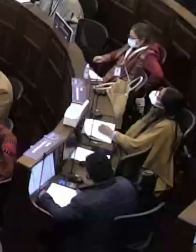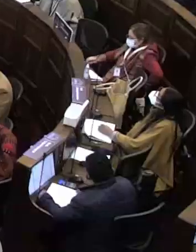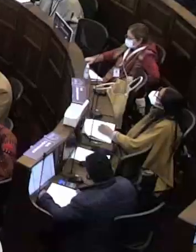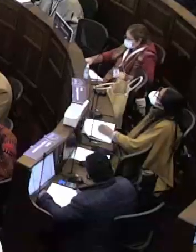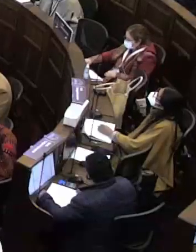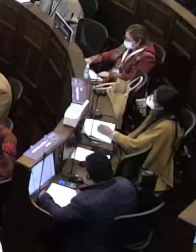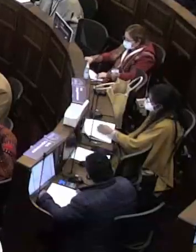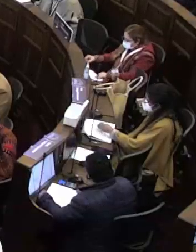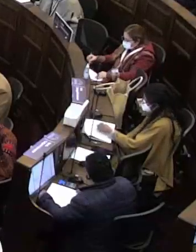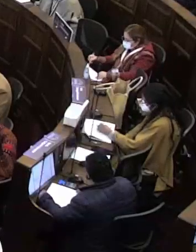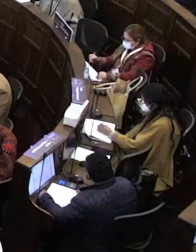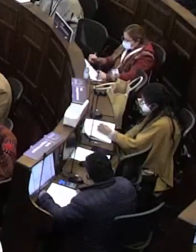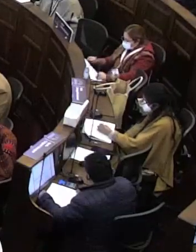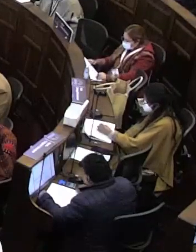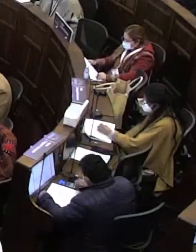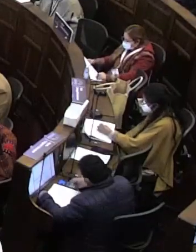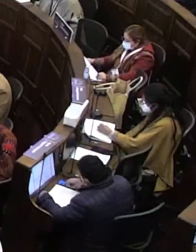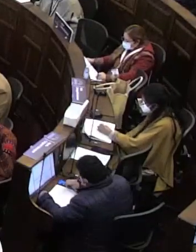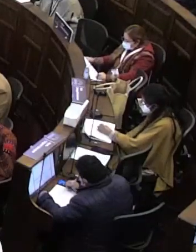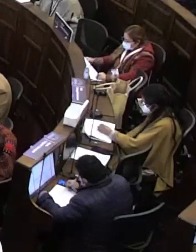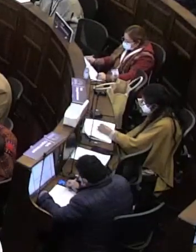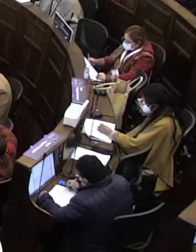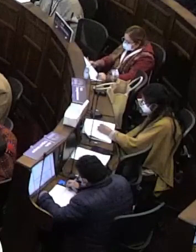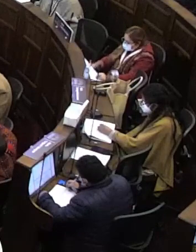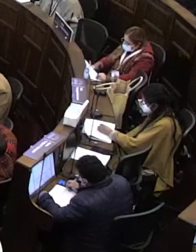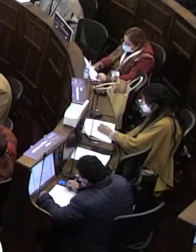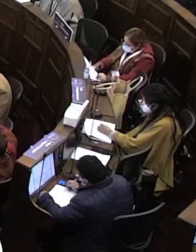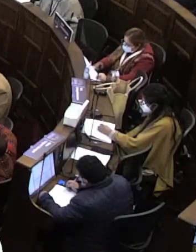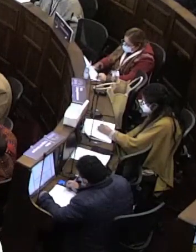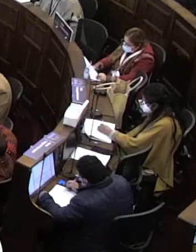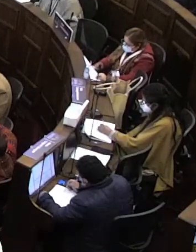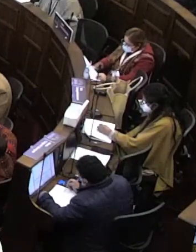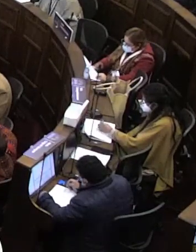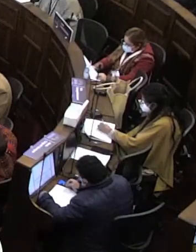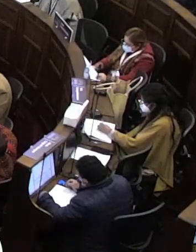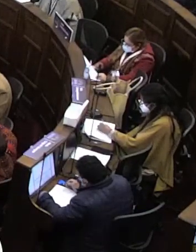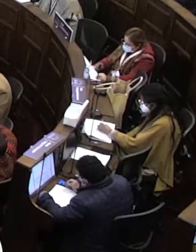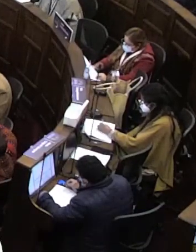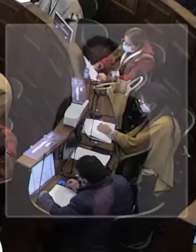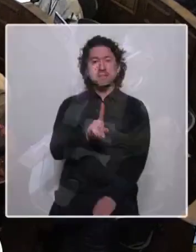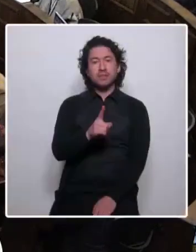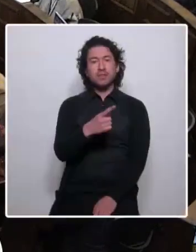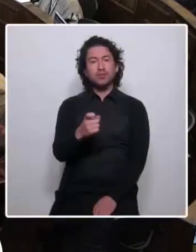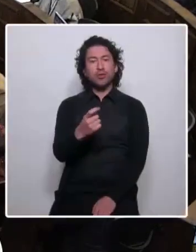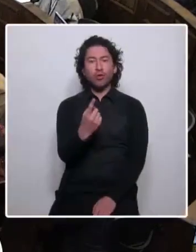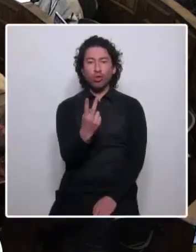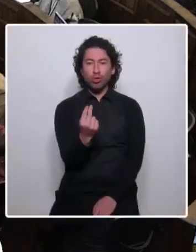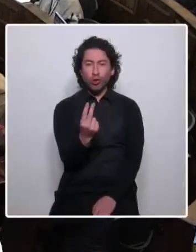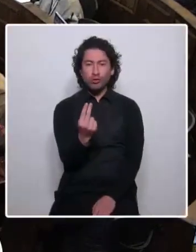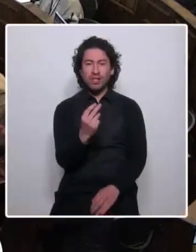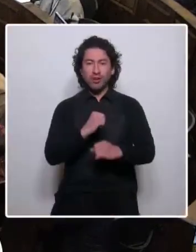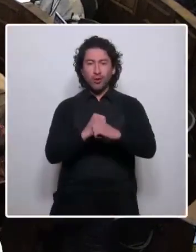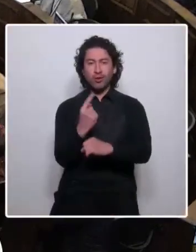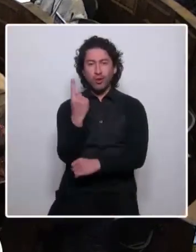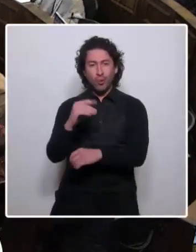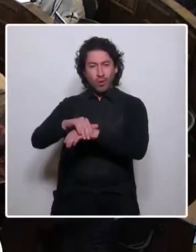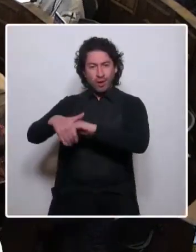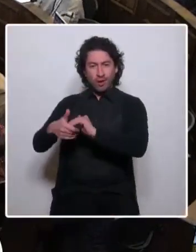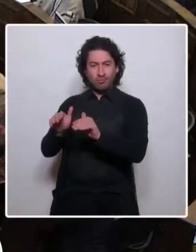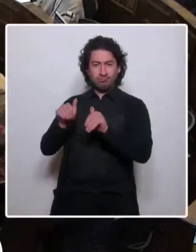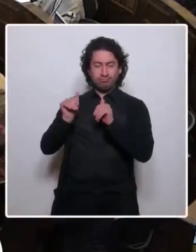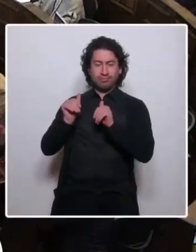El resultado de la votación es 39 votos a favor, 112 en contra y una abstención.